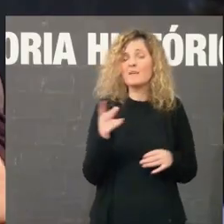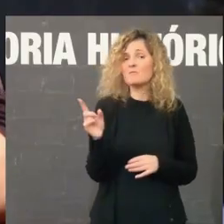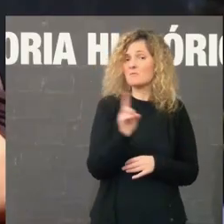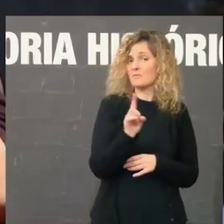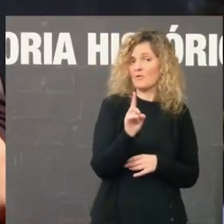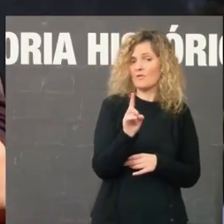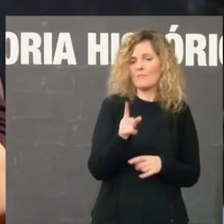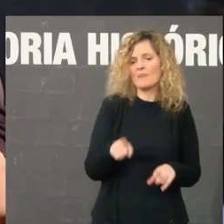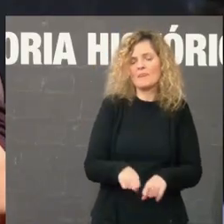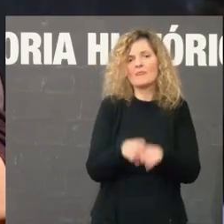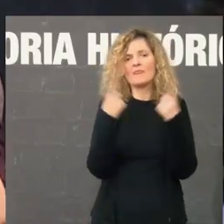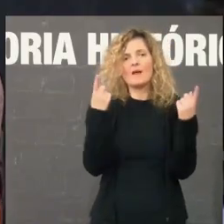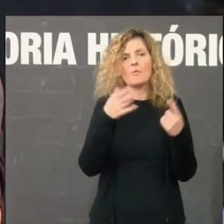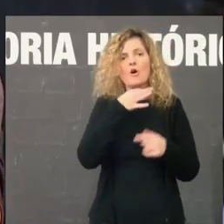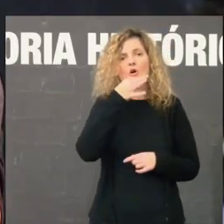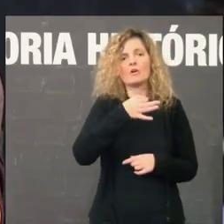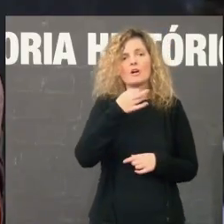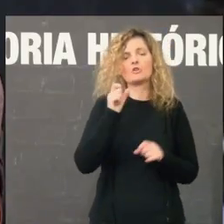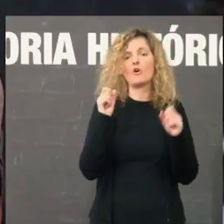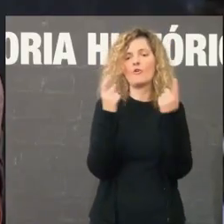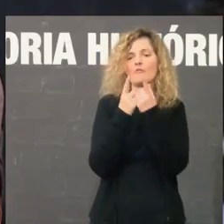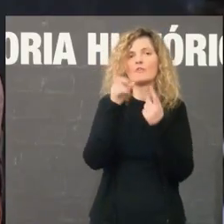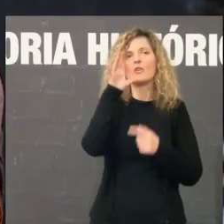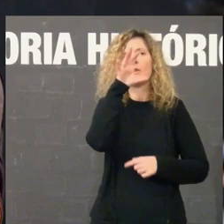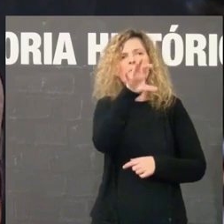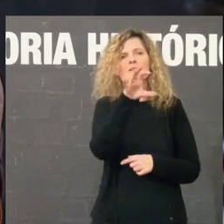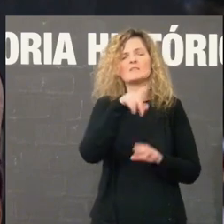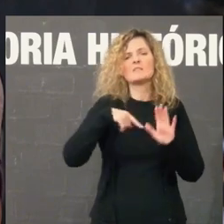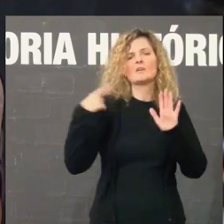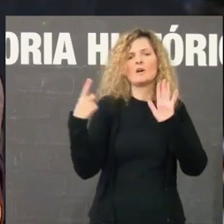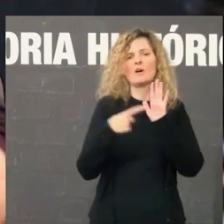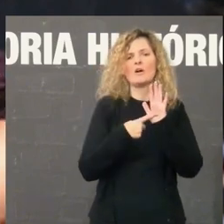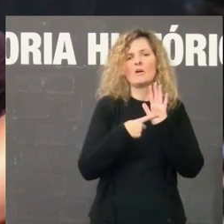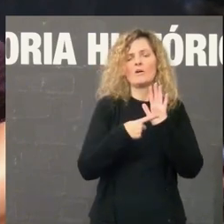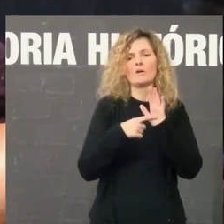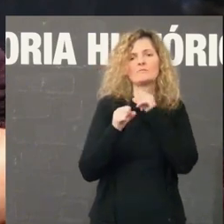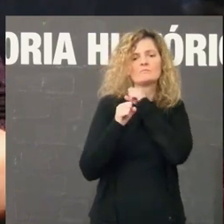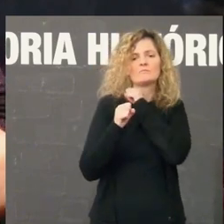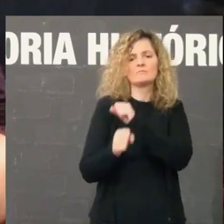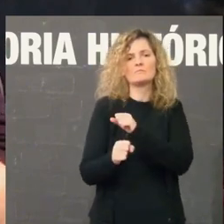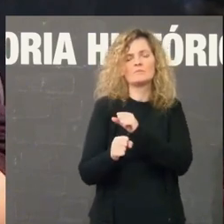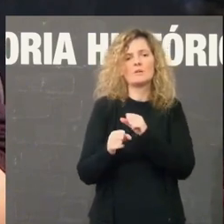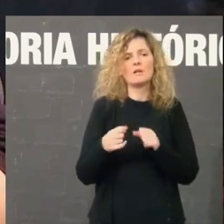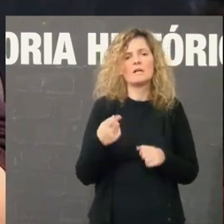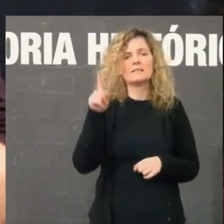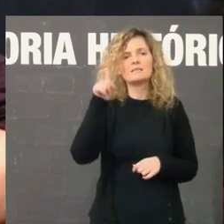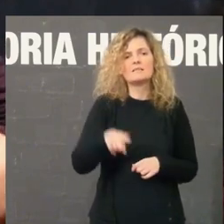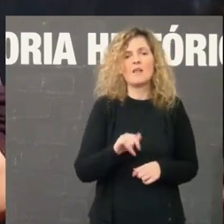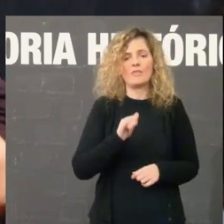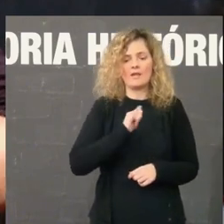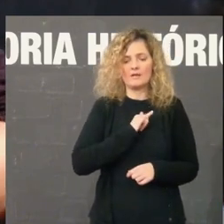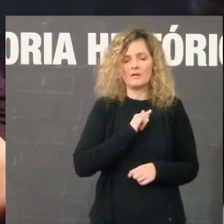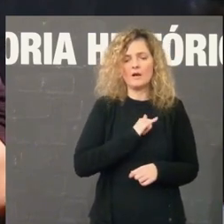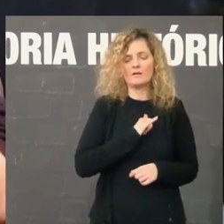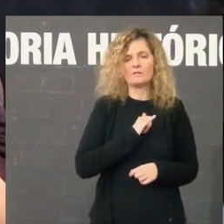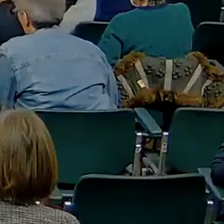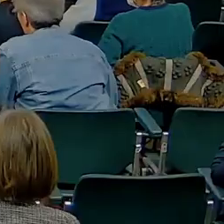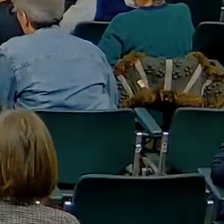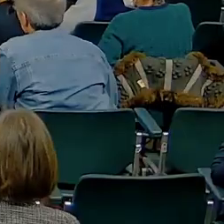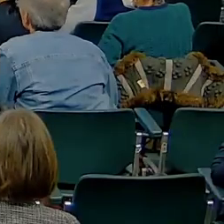Cual sea el relato oficial en un país es completamente determinante en cuál es incluso la identidad